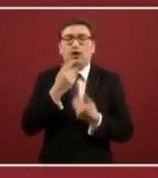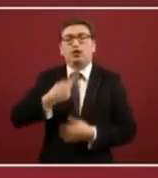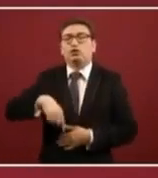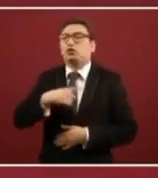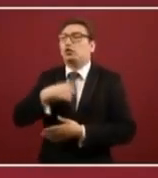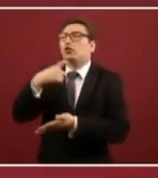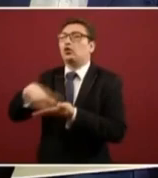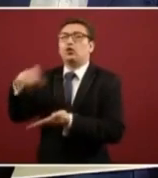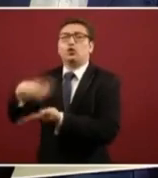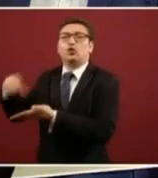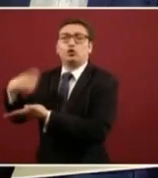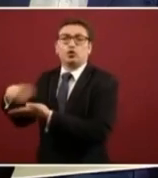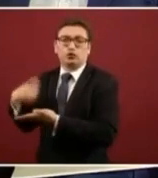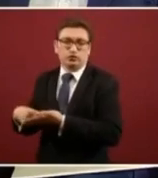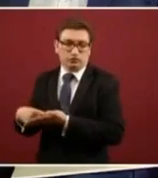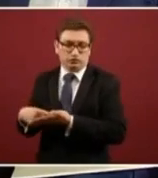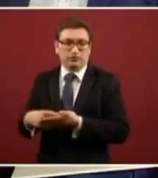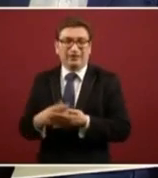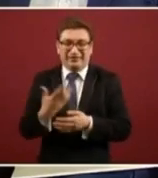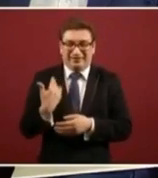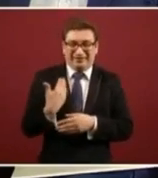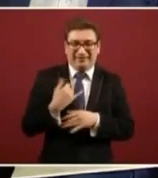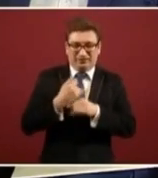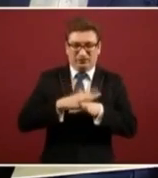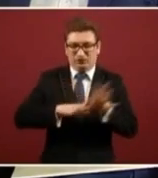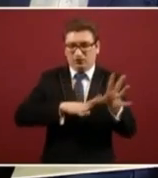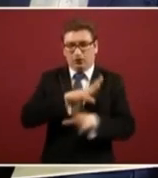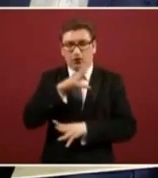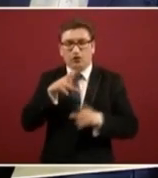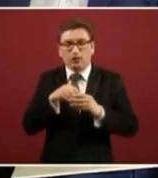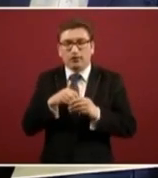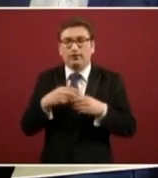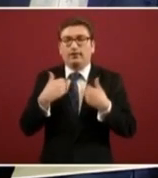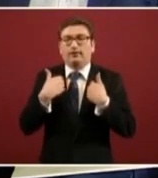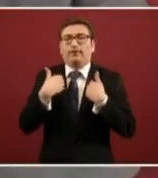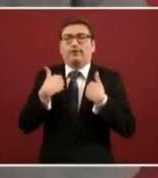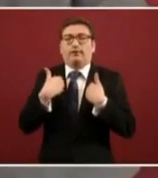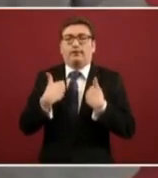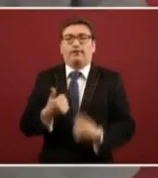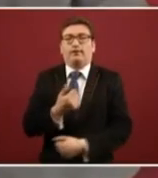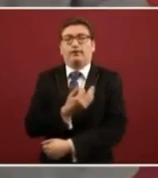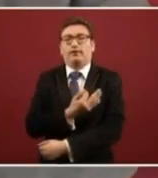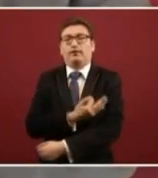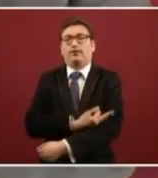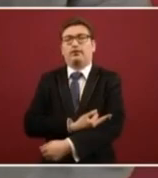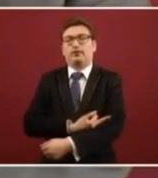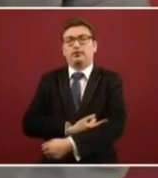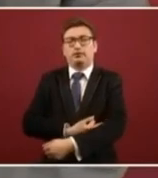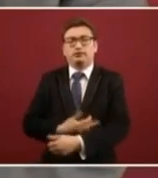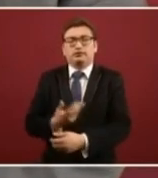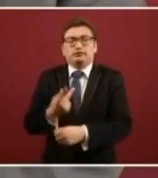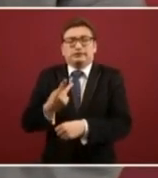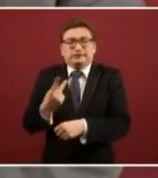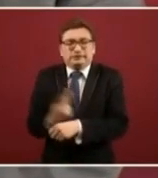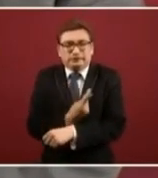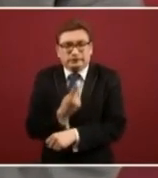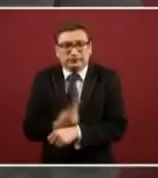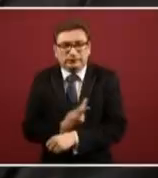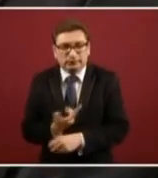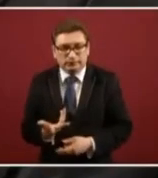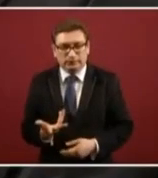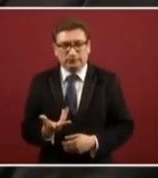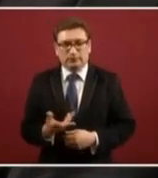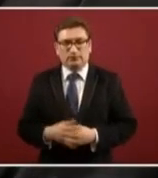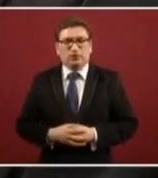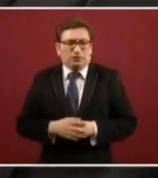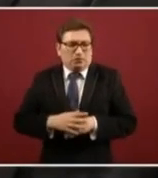Todos estos datos, toda esta información ayuda a entender el porqué